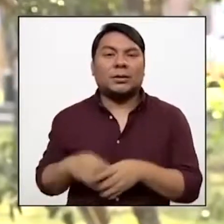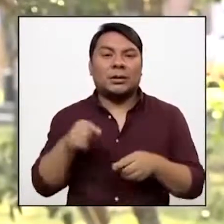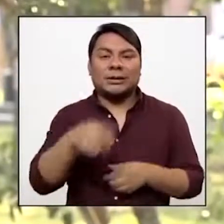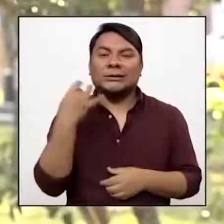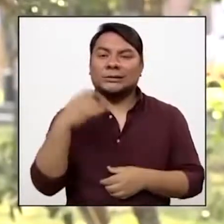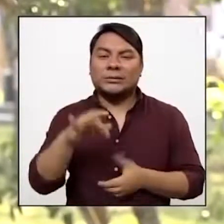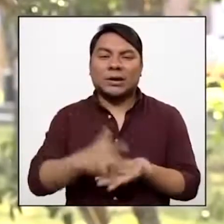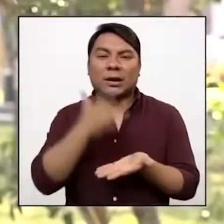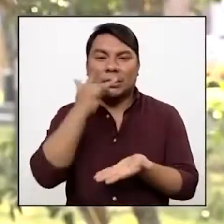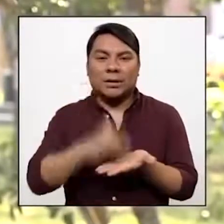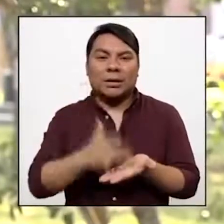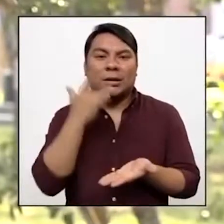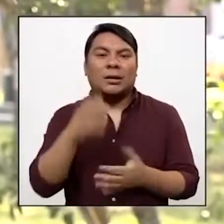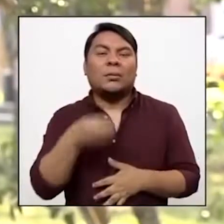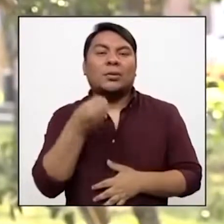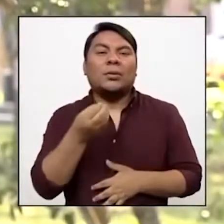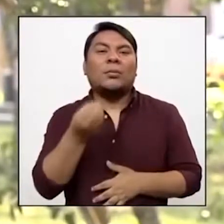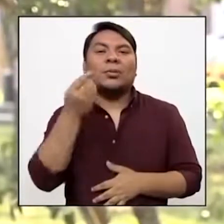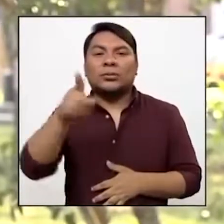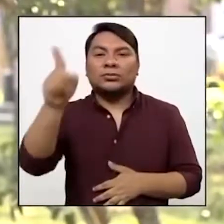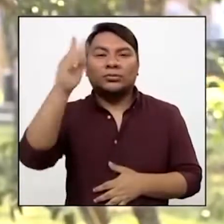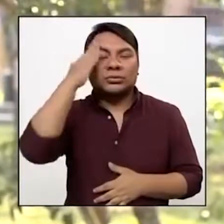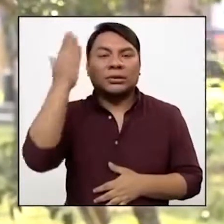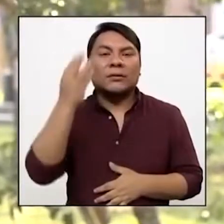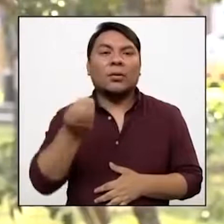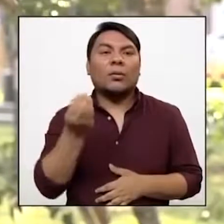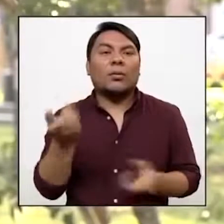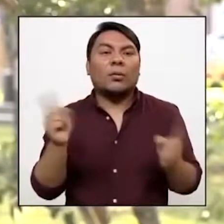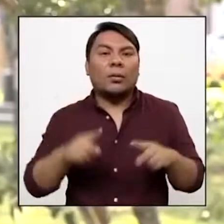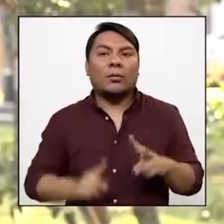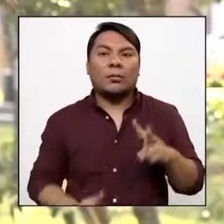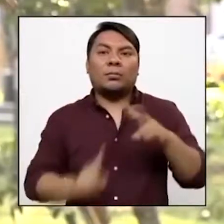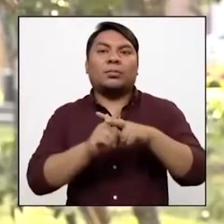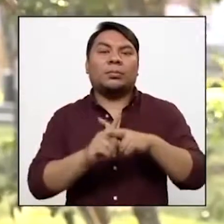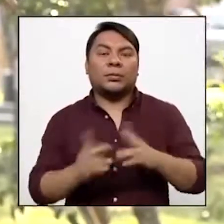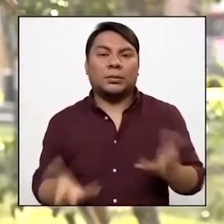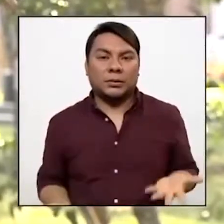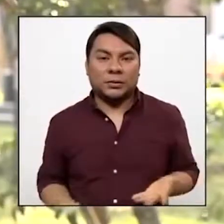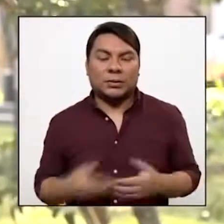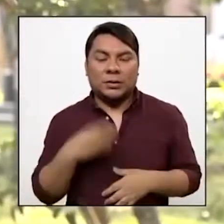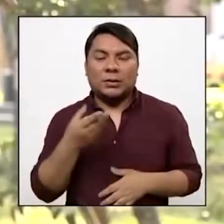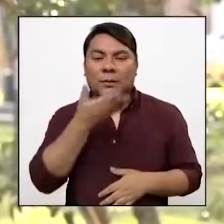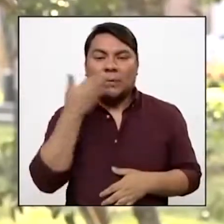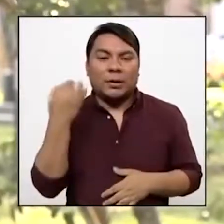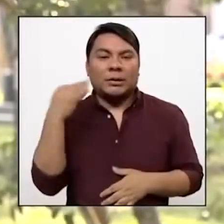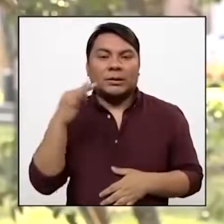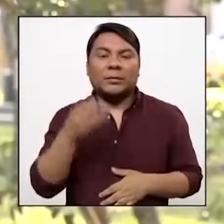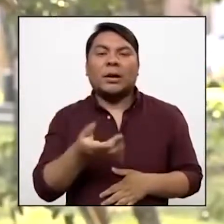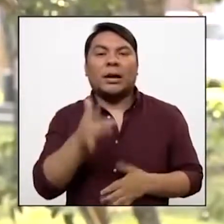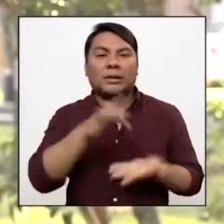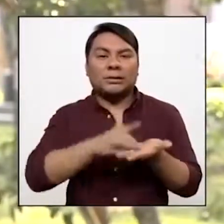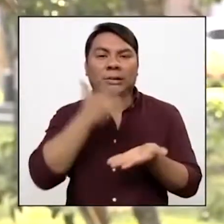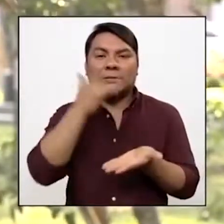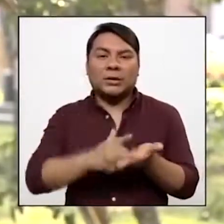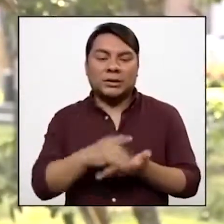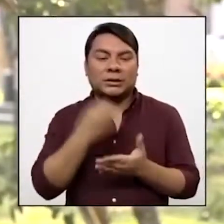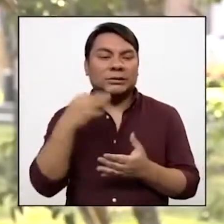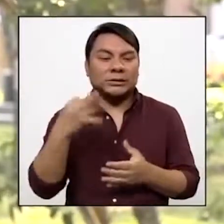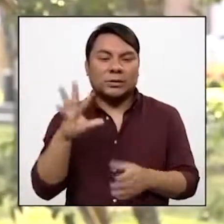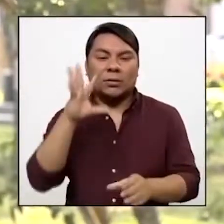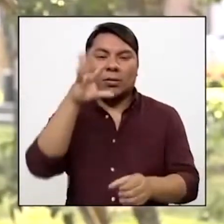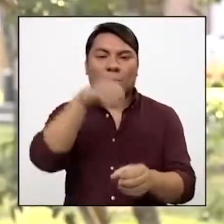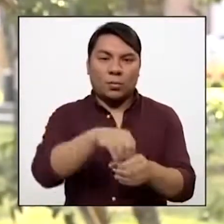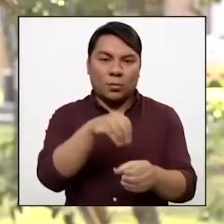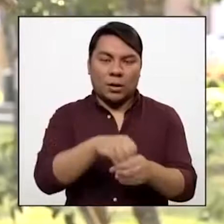estas medicinas, ¿por qué? Porque no sabemos dónde nos va a coger el problema o la emergencia o el desastre y probablemente de